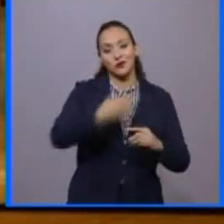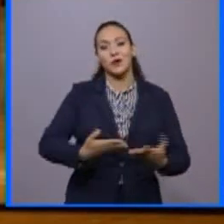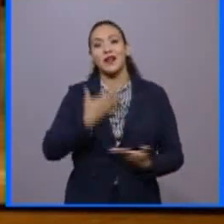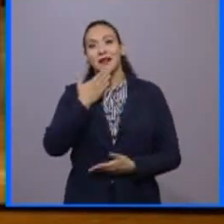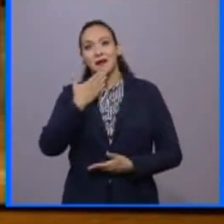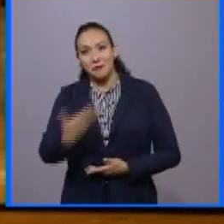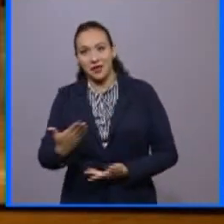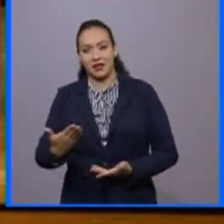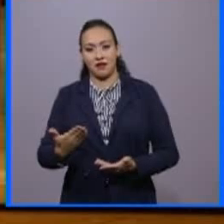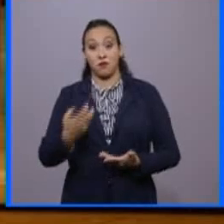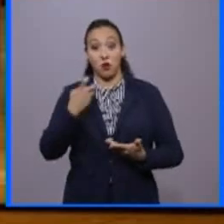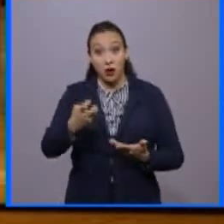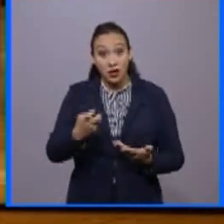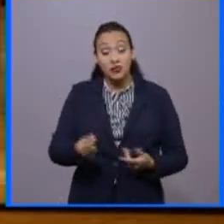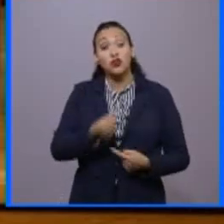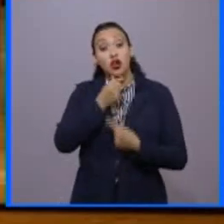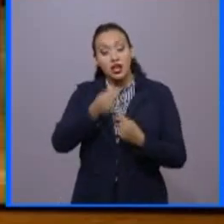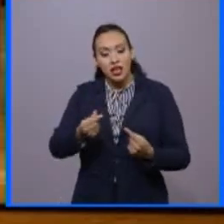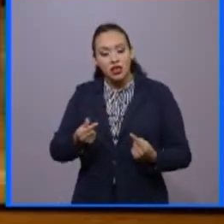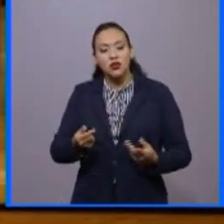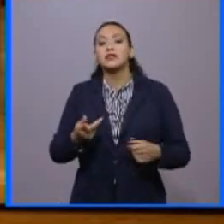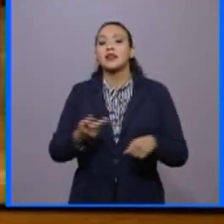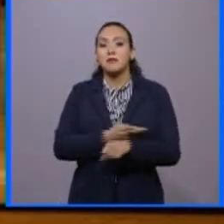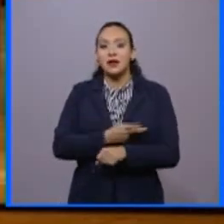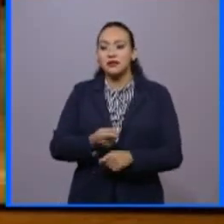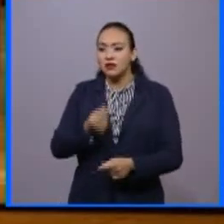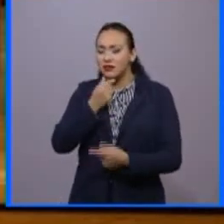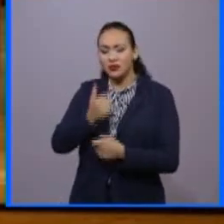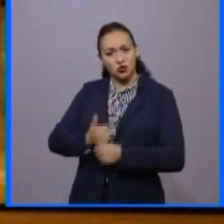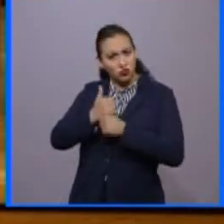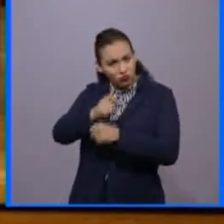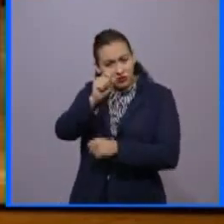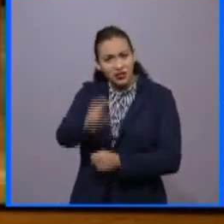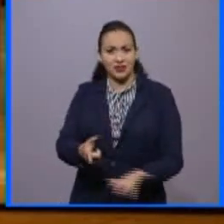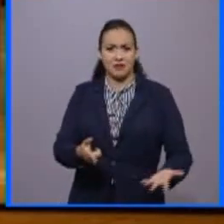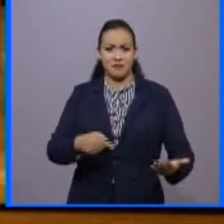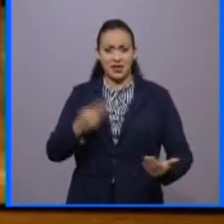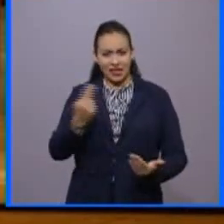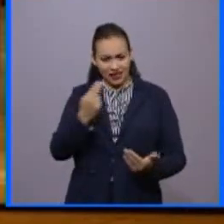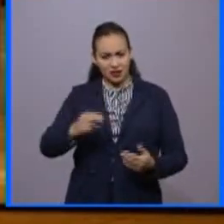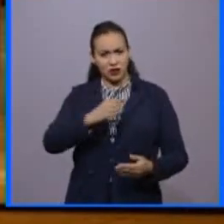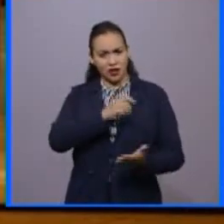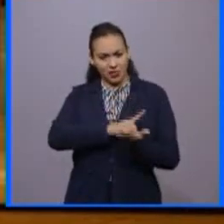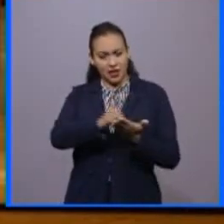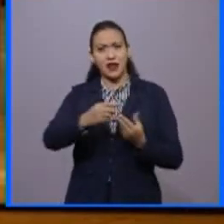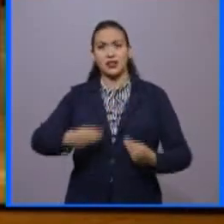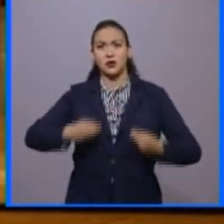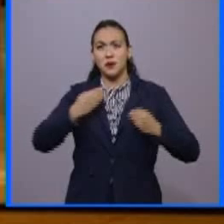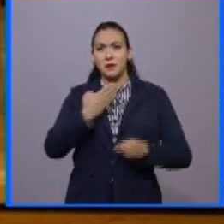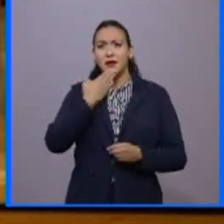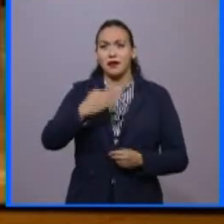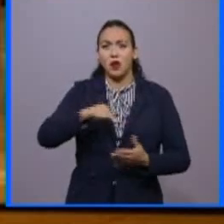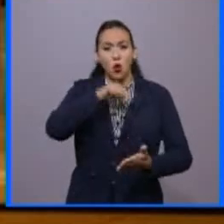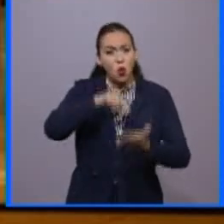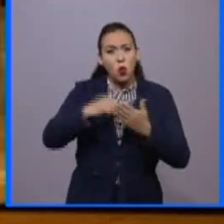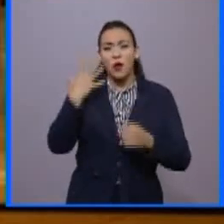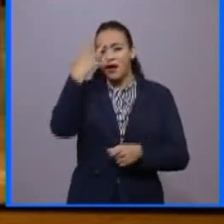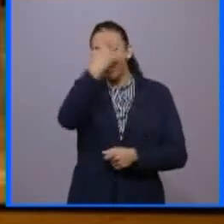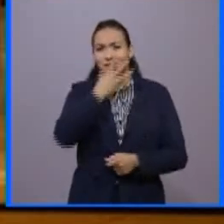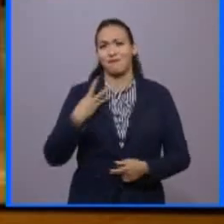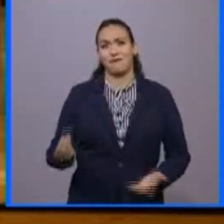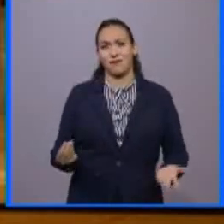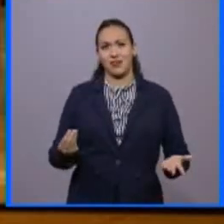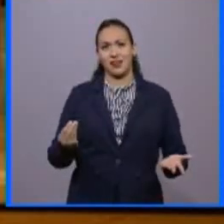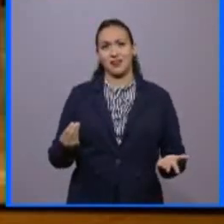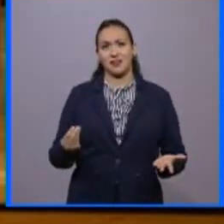muestra que empodera a los niños, los sensibiliza de que tienen derecho a un espacio lindo y que